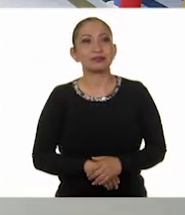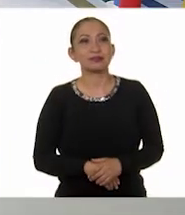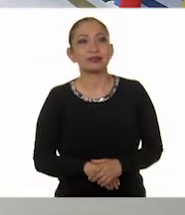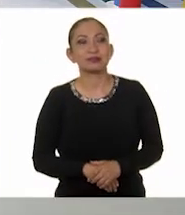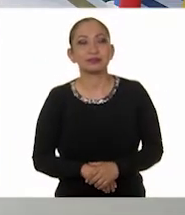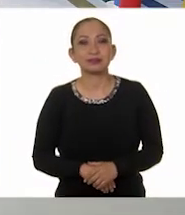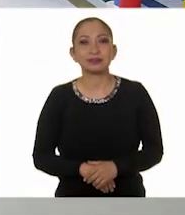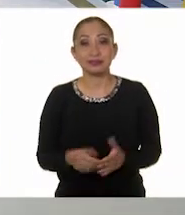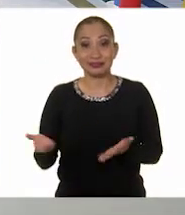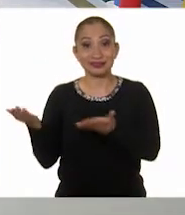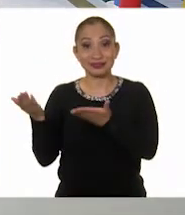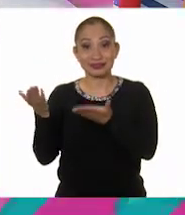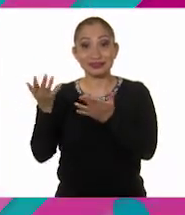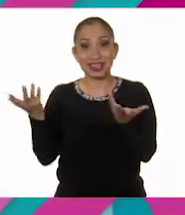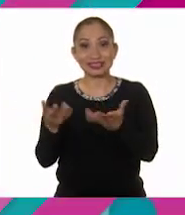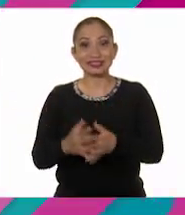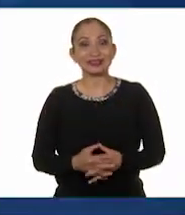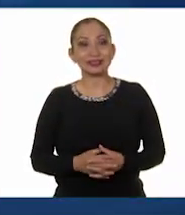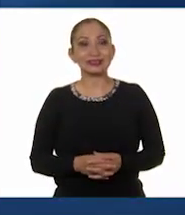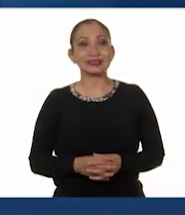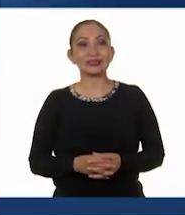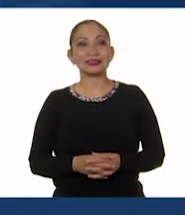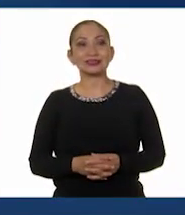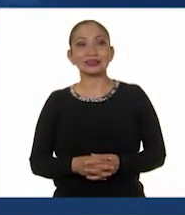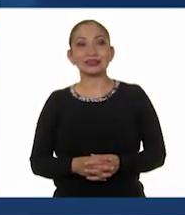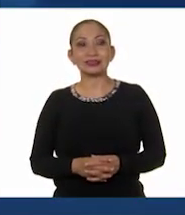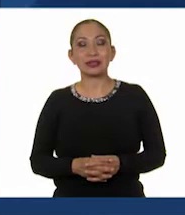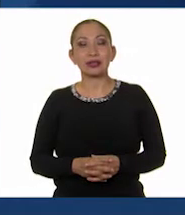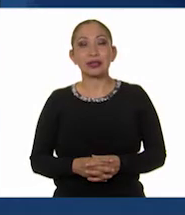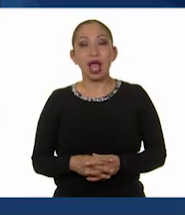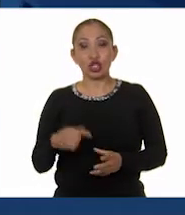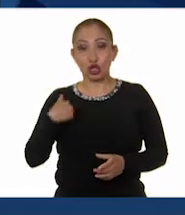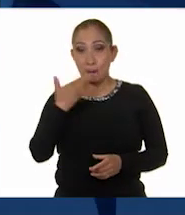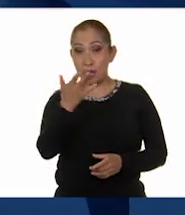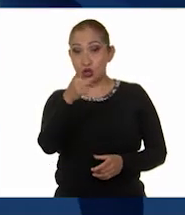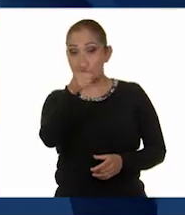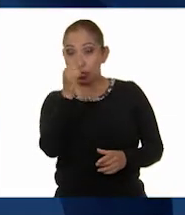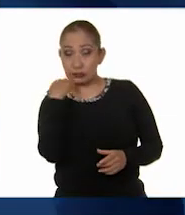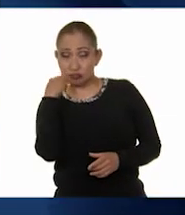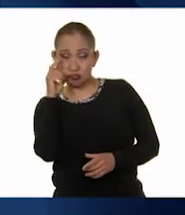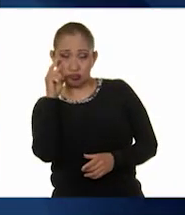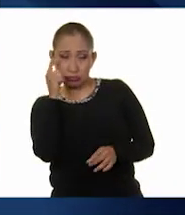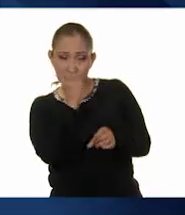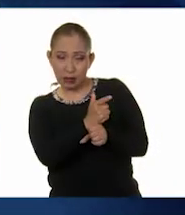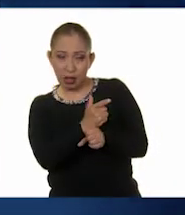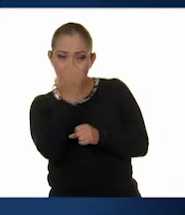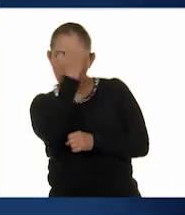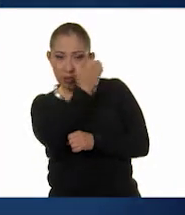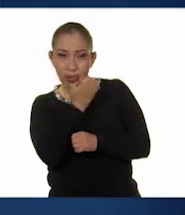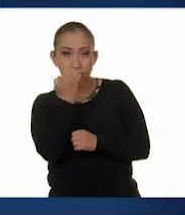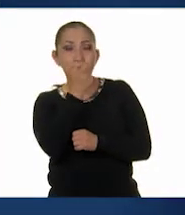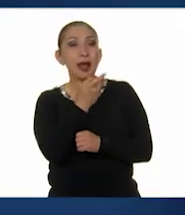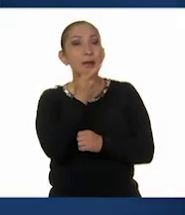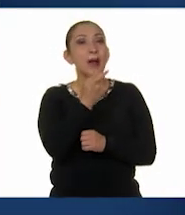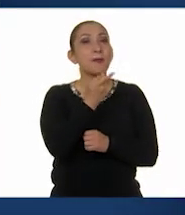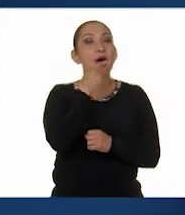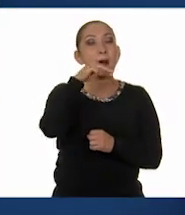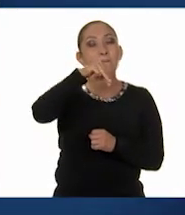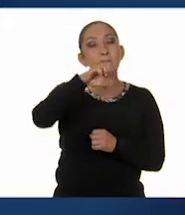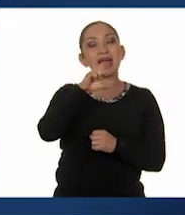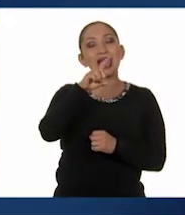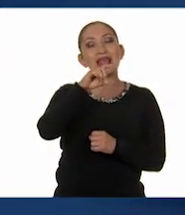quiero! ¡Córrelo, por favor! Sin duda alguna, les pido que observen que regularmente nos referimos a la